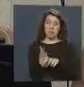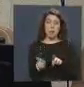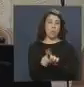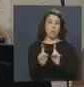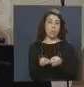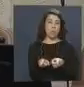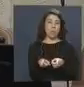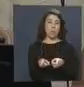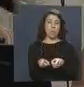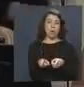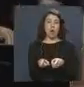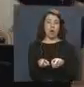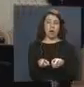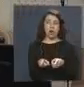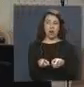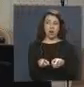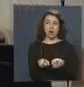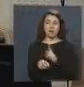mismo que